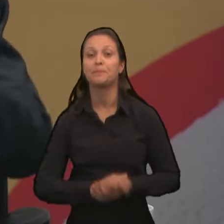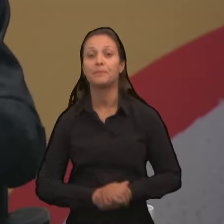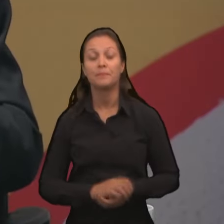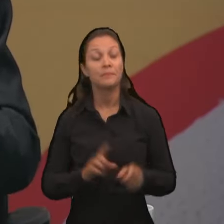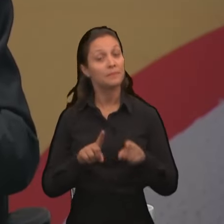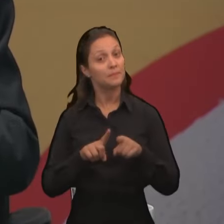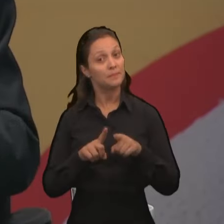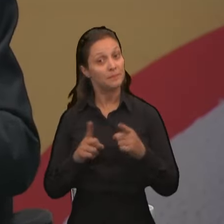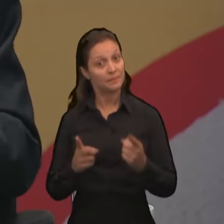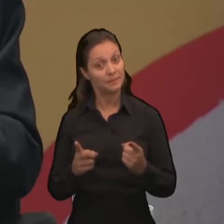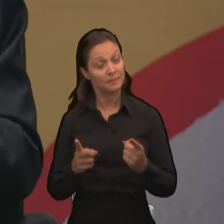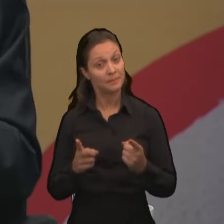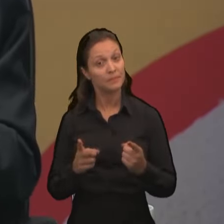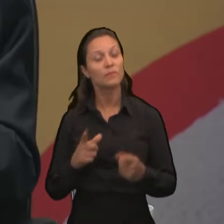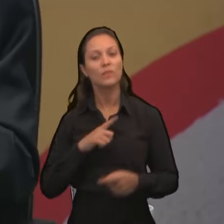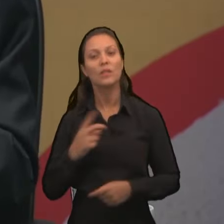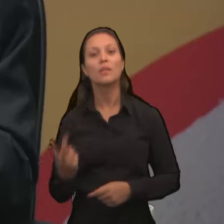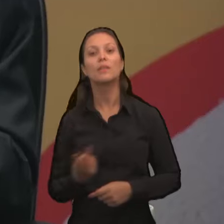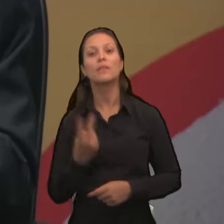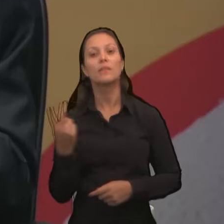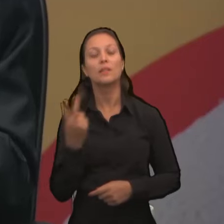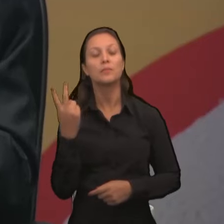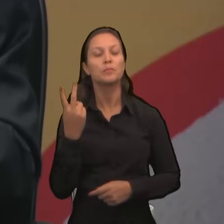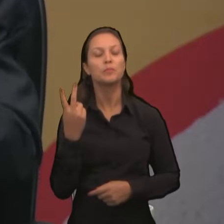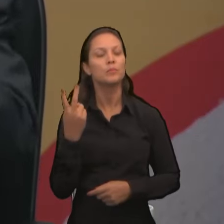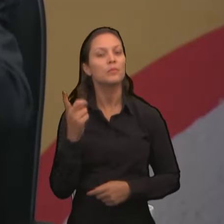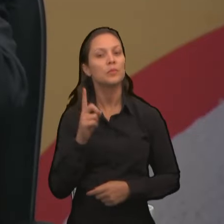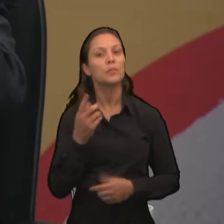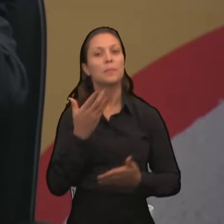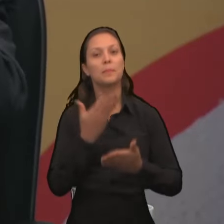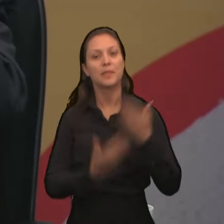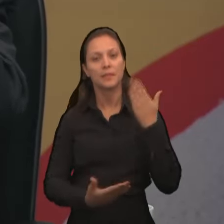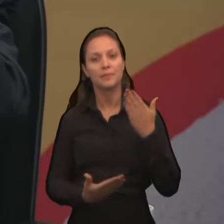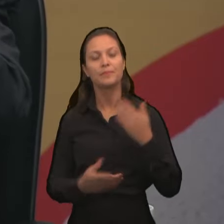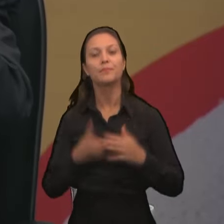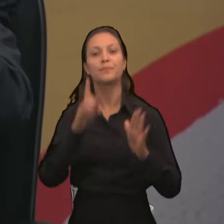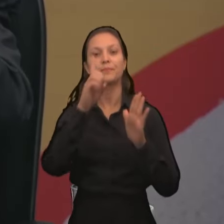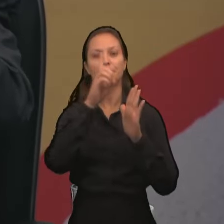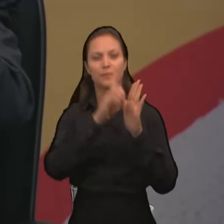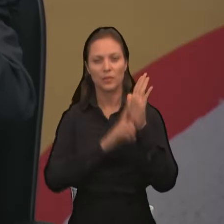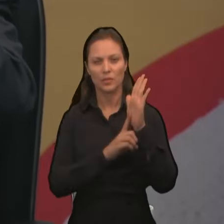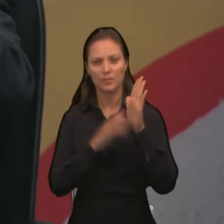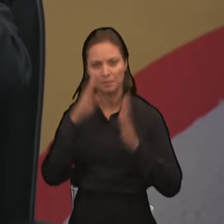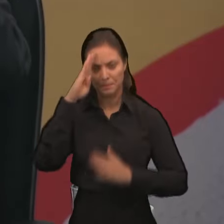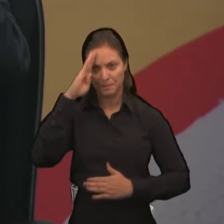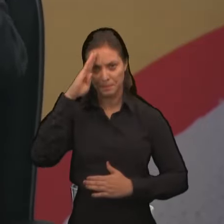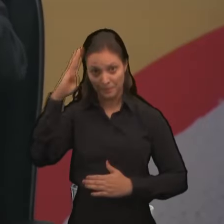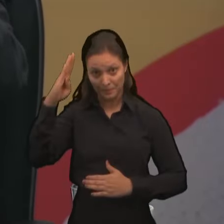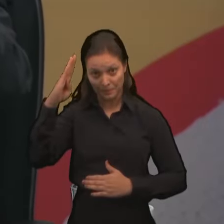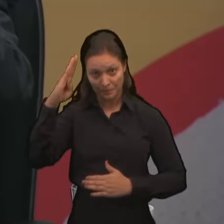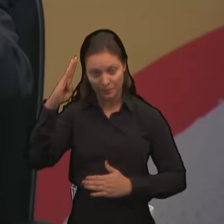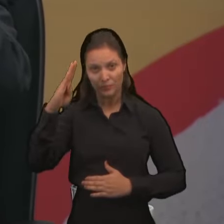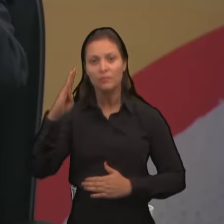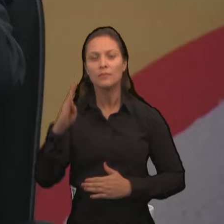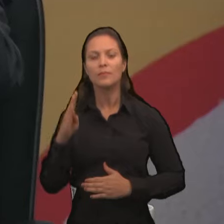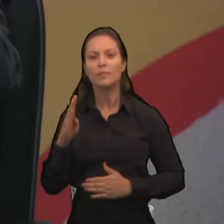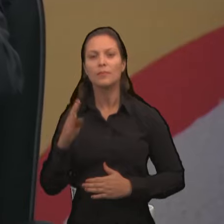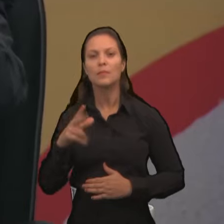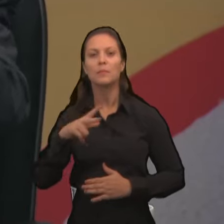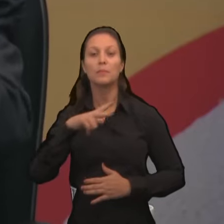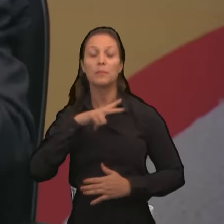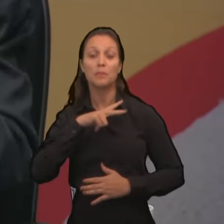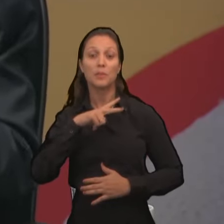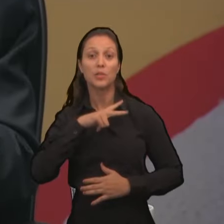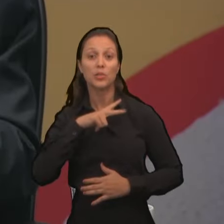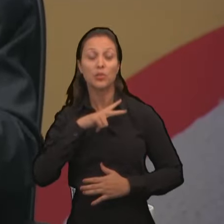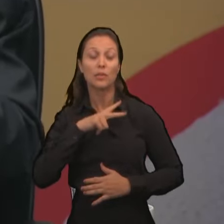lo que viene. Pero hay valores que no podemos perder de vista. Los derechos fundamentales como la privacidad,